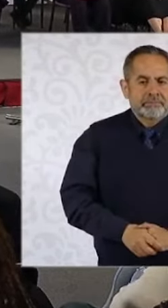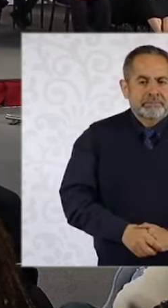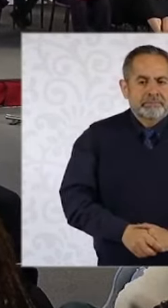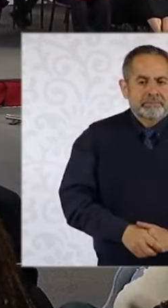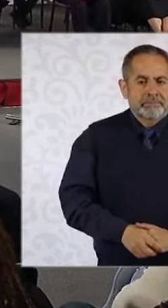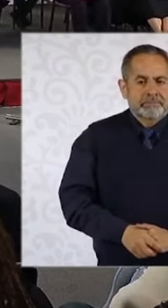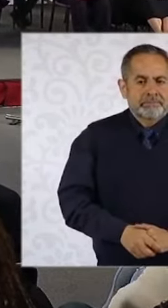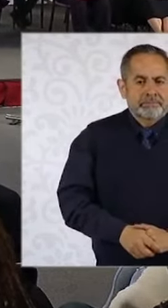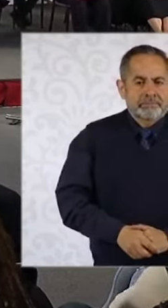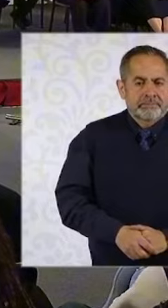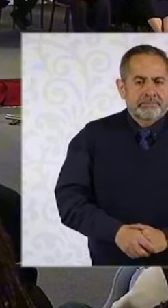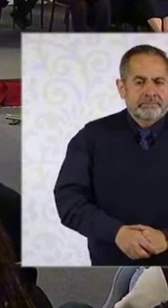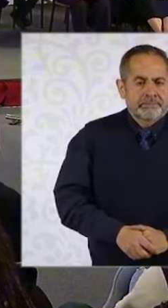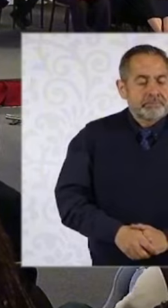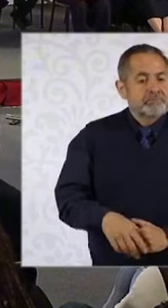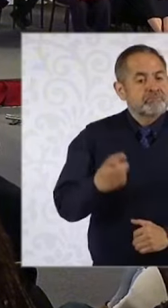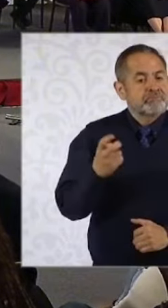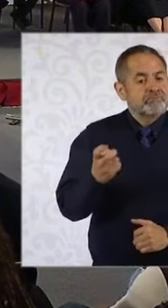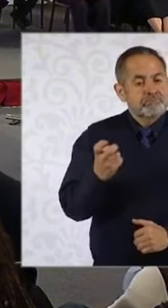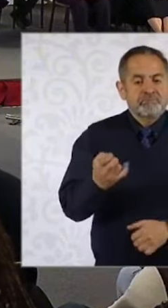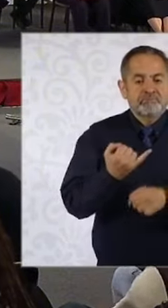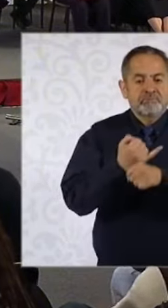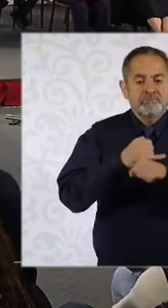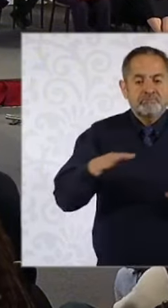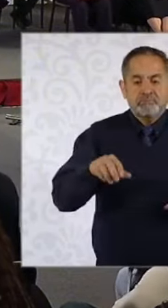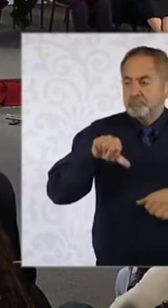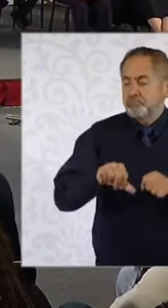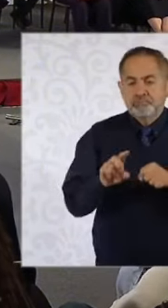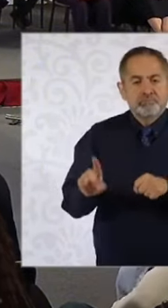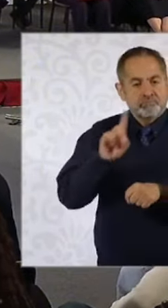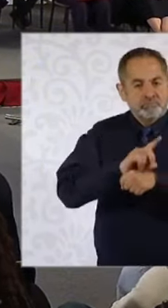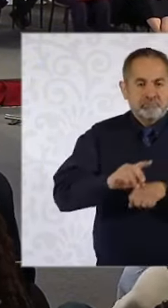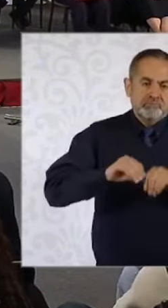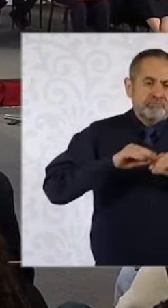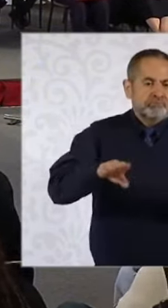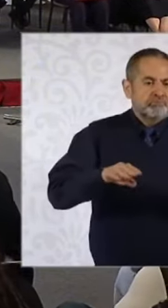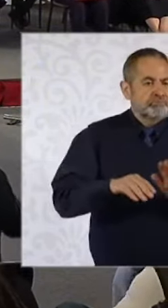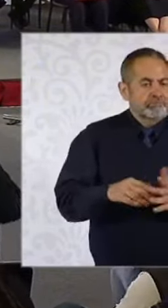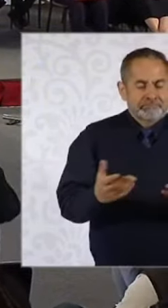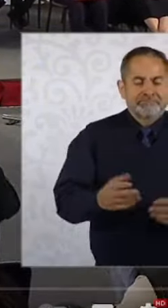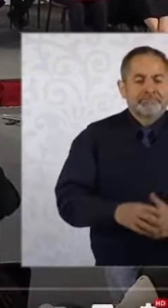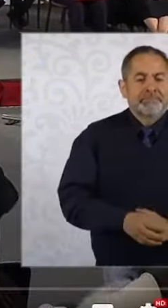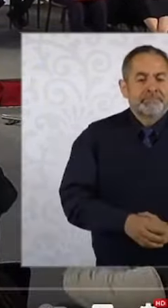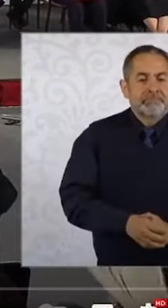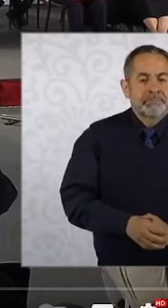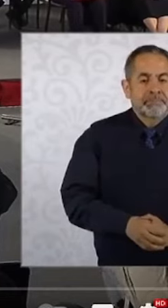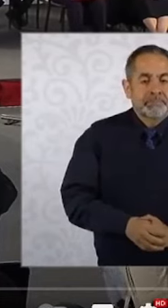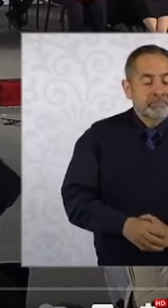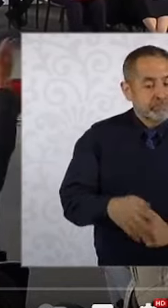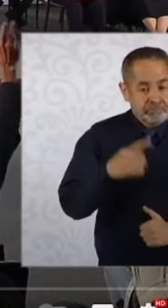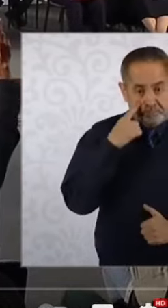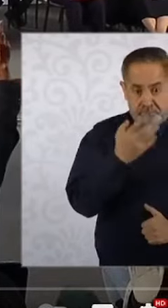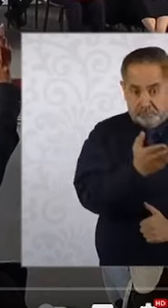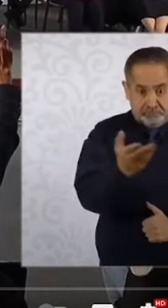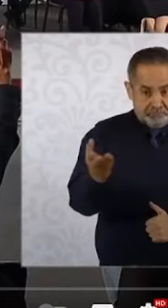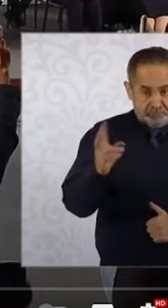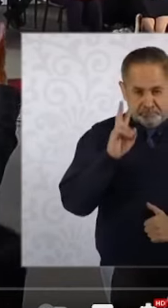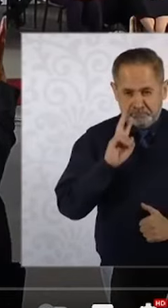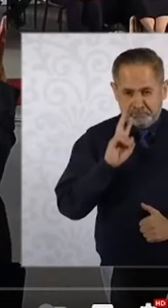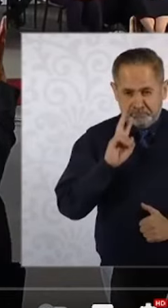Pues esta es la información del día de hoy y a ver, vamos a ver.